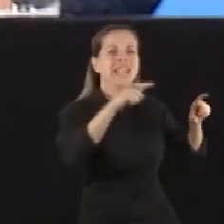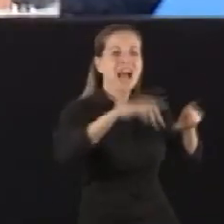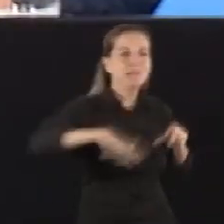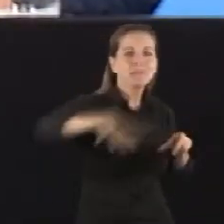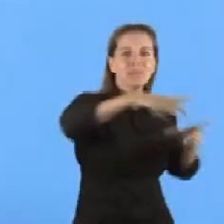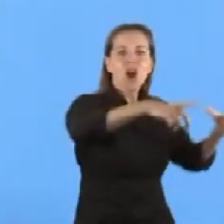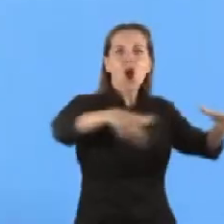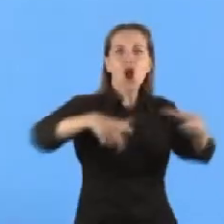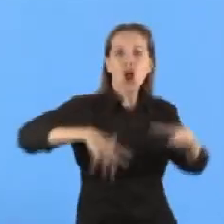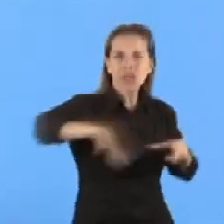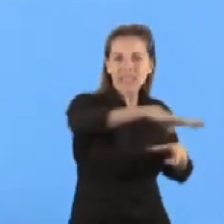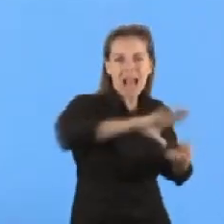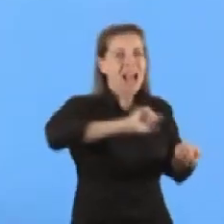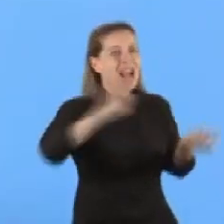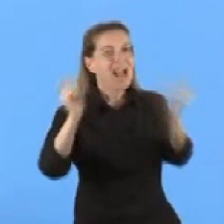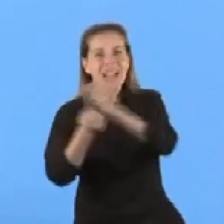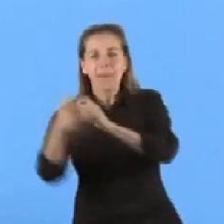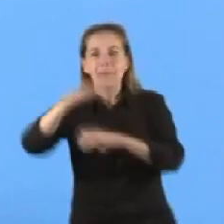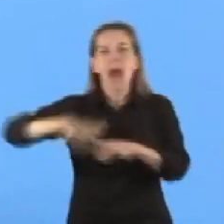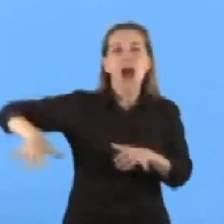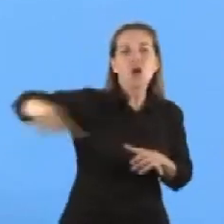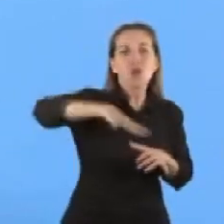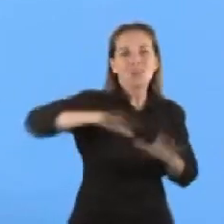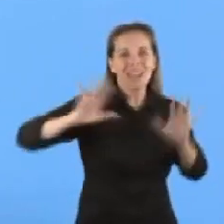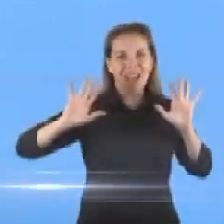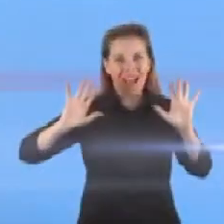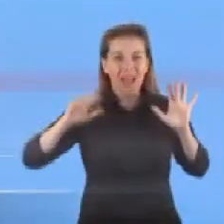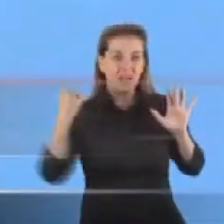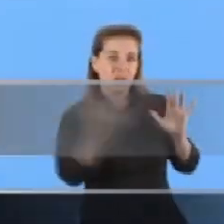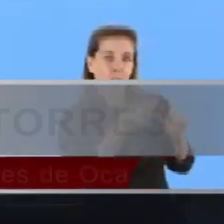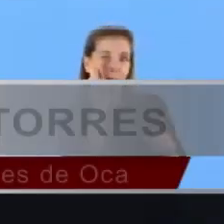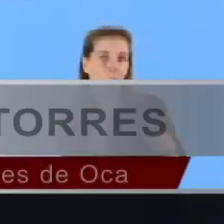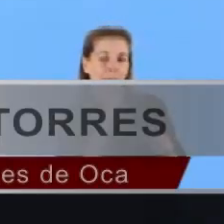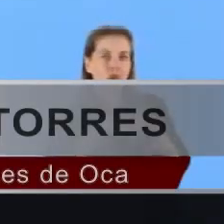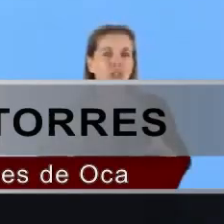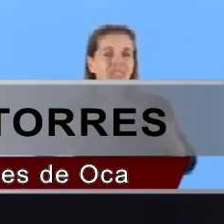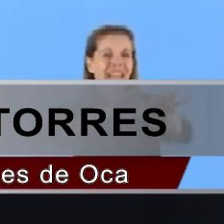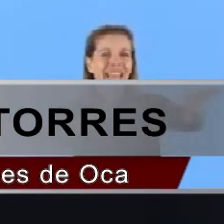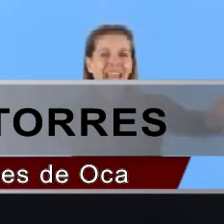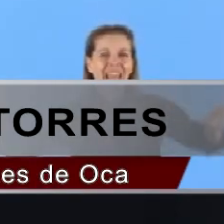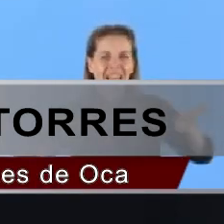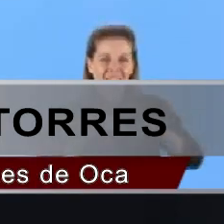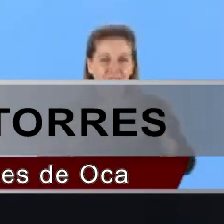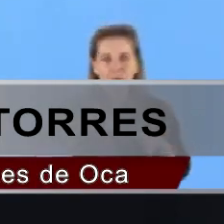trabajo enorme que uno ve ahí los terrenos, pero atrás de ese terreno son 2 años de trabajo,